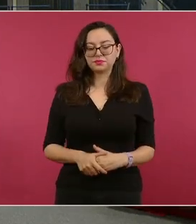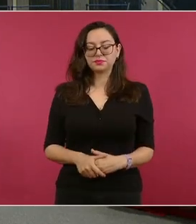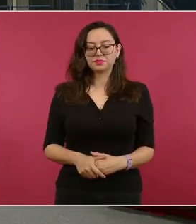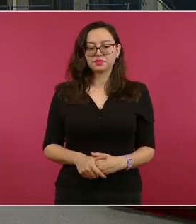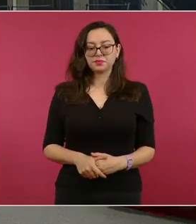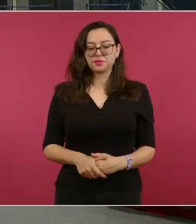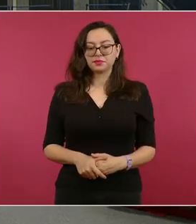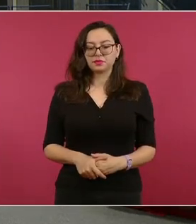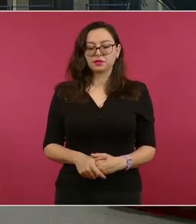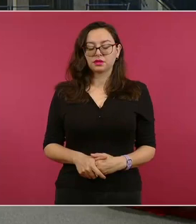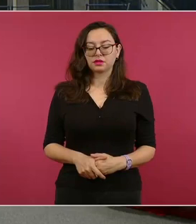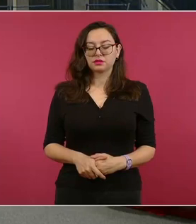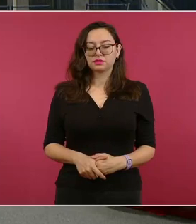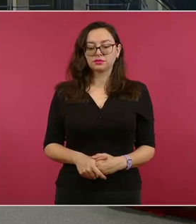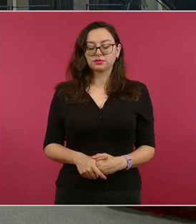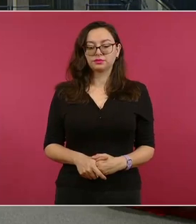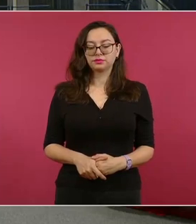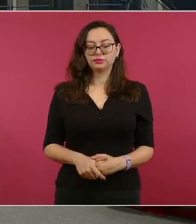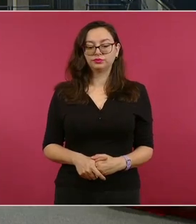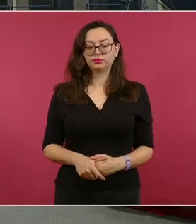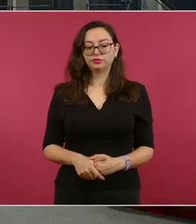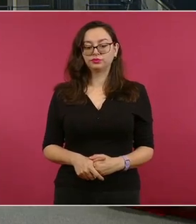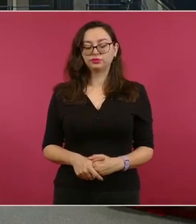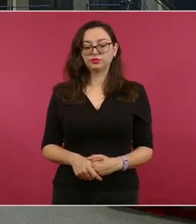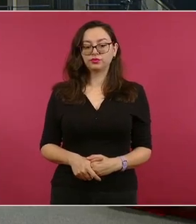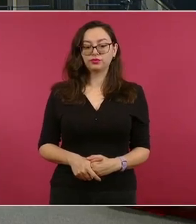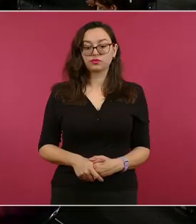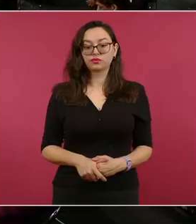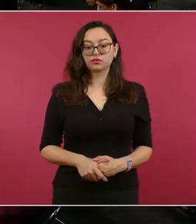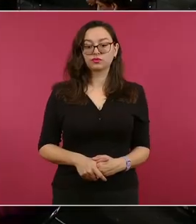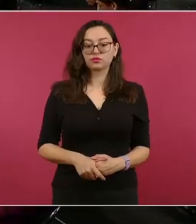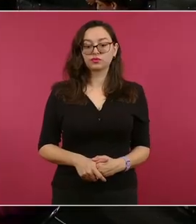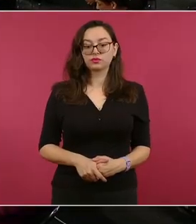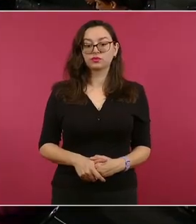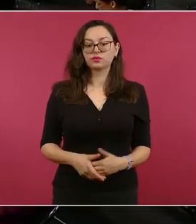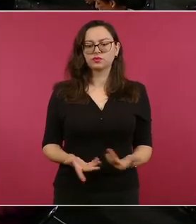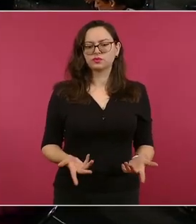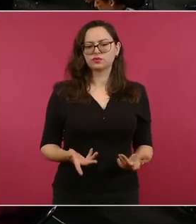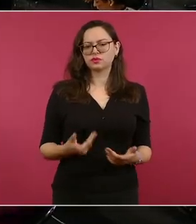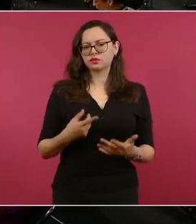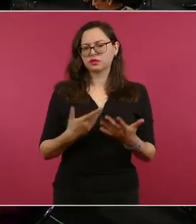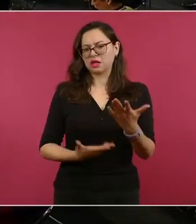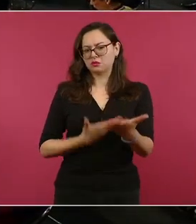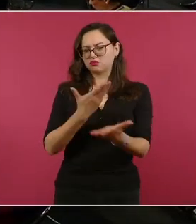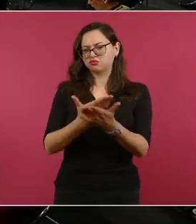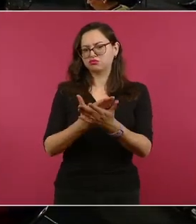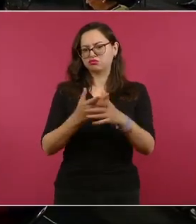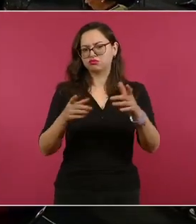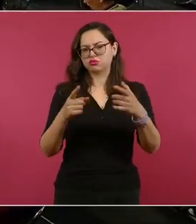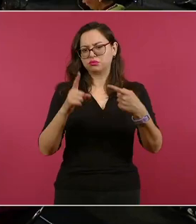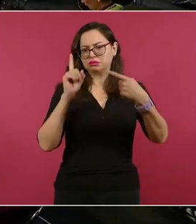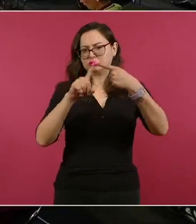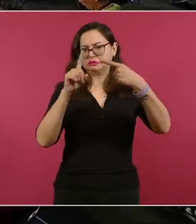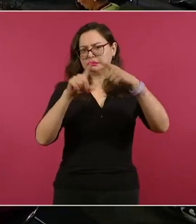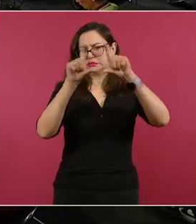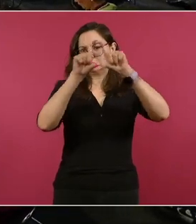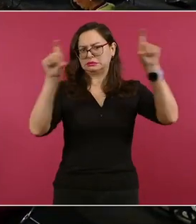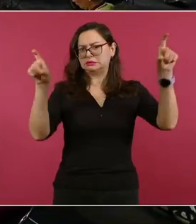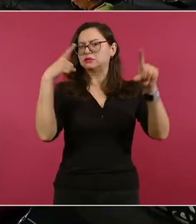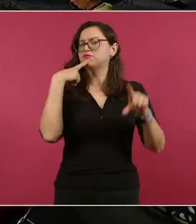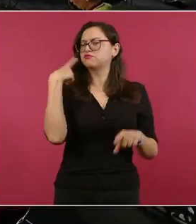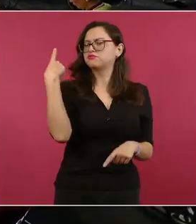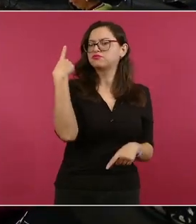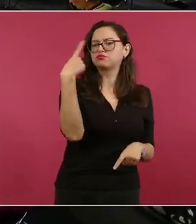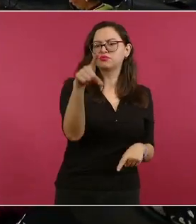Solo para acotar, ¿qué implicaciones tiene el primer punto de este reclamo, señora canciller? ¿Qué implicaciones tendrá para Ecuador que se